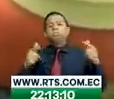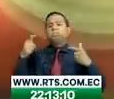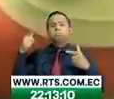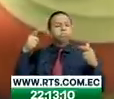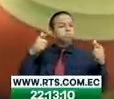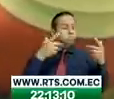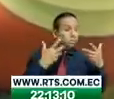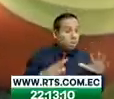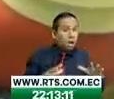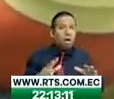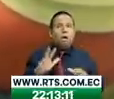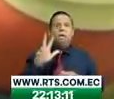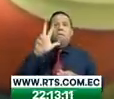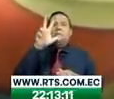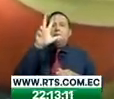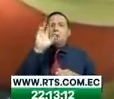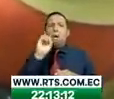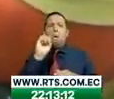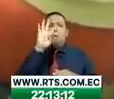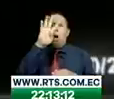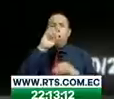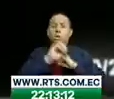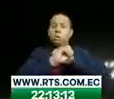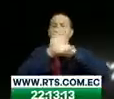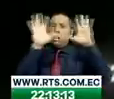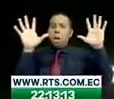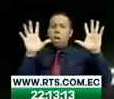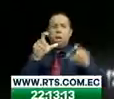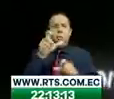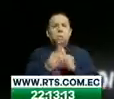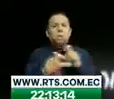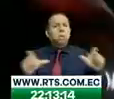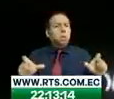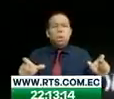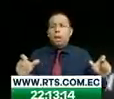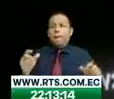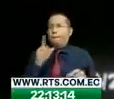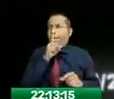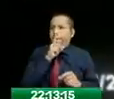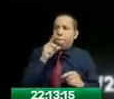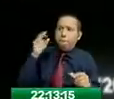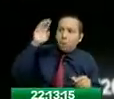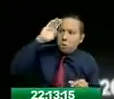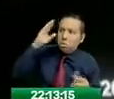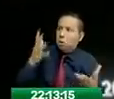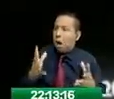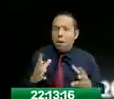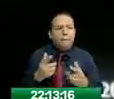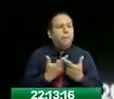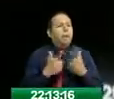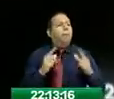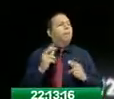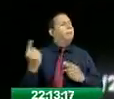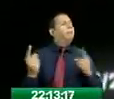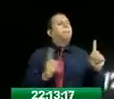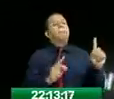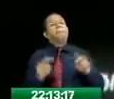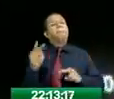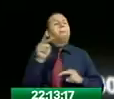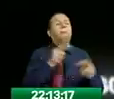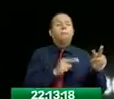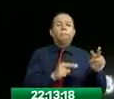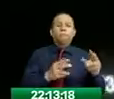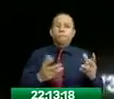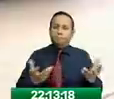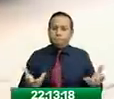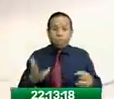mañana y queda, se puede decir, la zona desolada. Estos videos ahora están en manos de la Policía Nacional, que realiza investigaciones en la zona